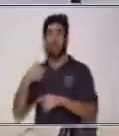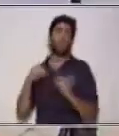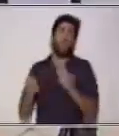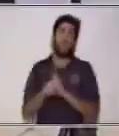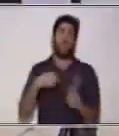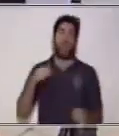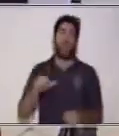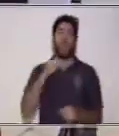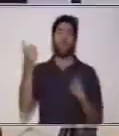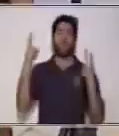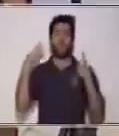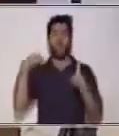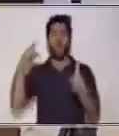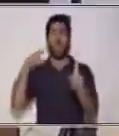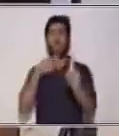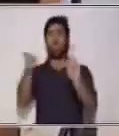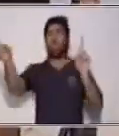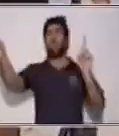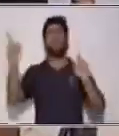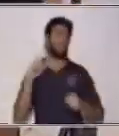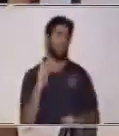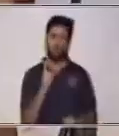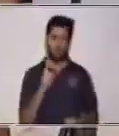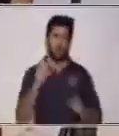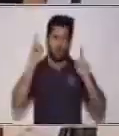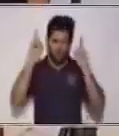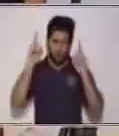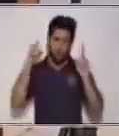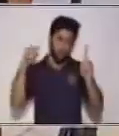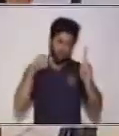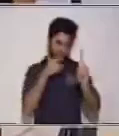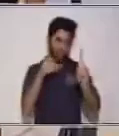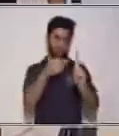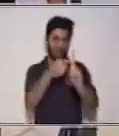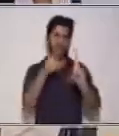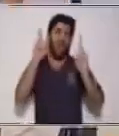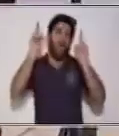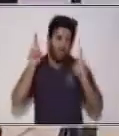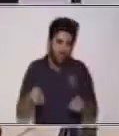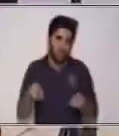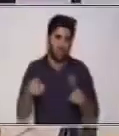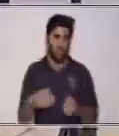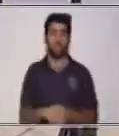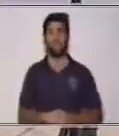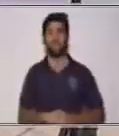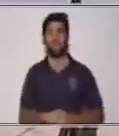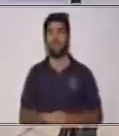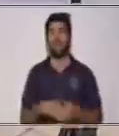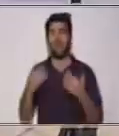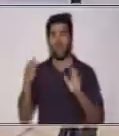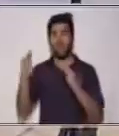informe. Muy bien, vamos. Entonces tenemos que dice que estos textos utilizan